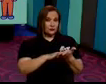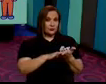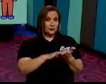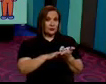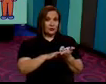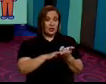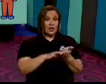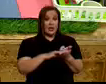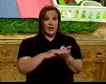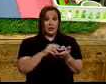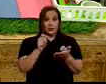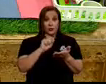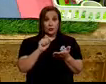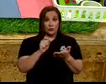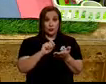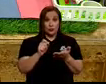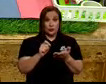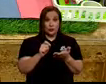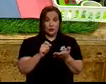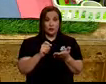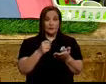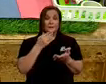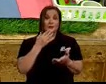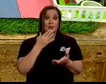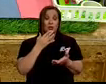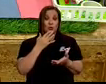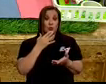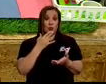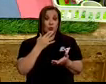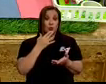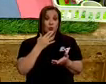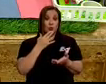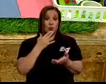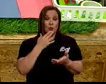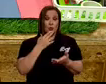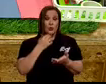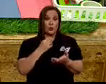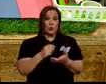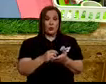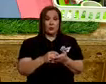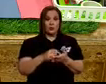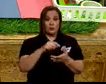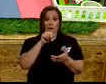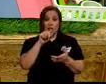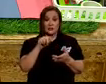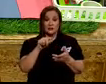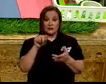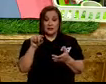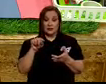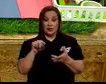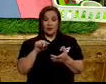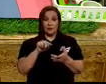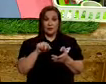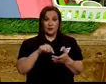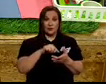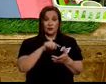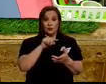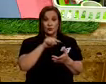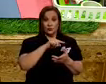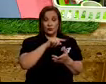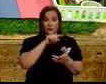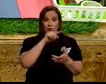tu lápiz, ¿ok? Vas a realizar la forma de las estrellas.